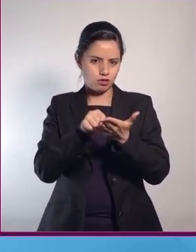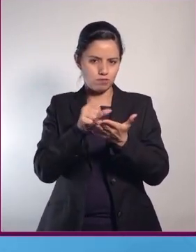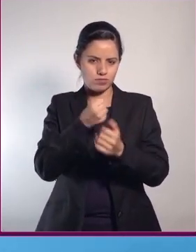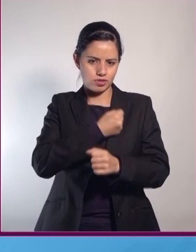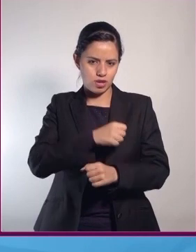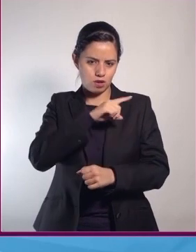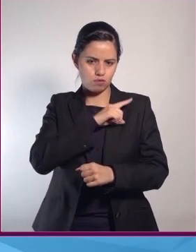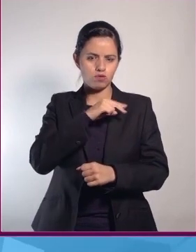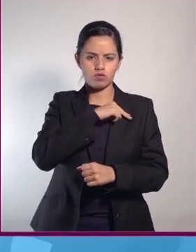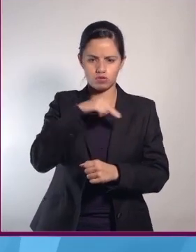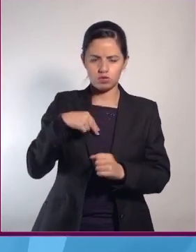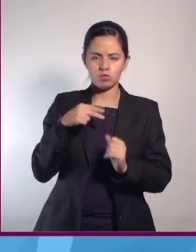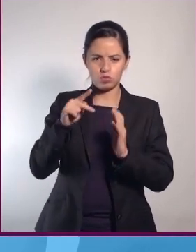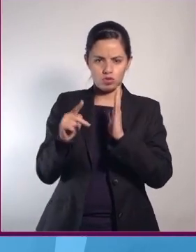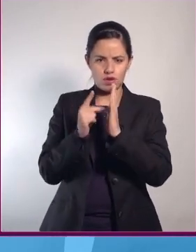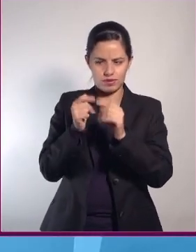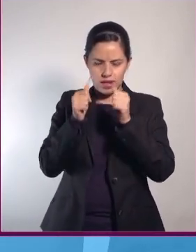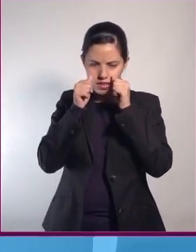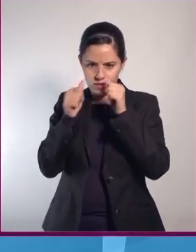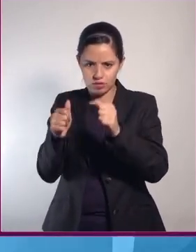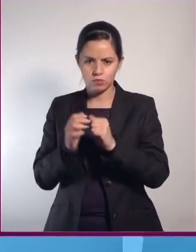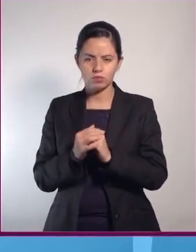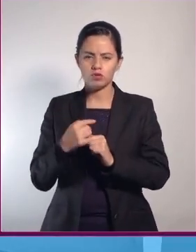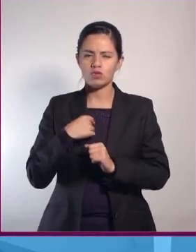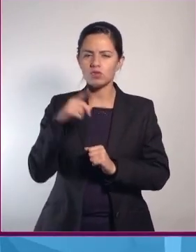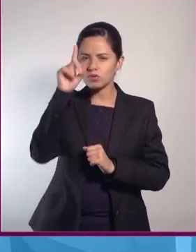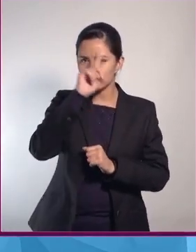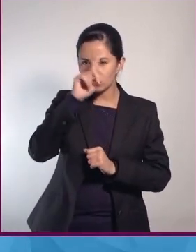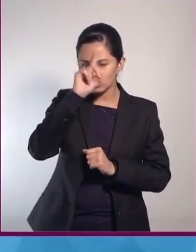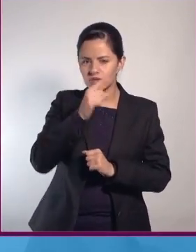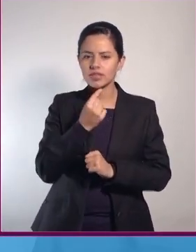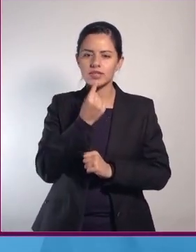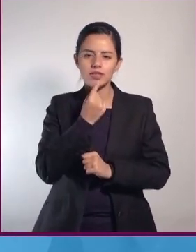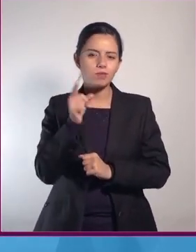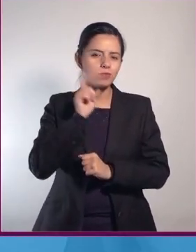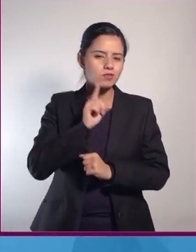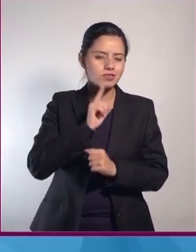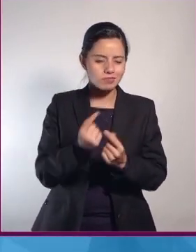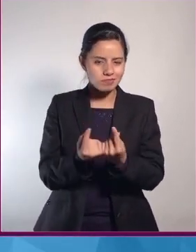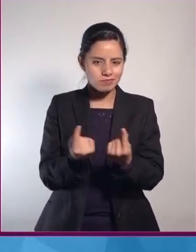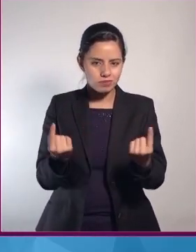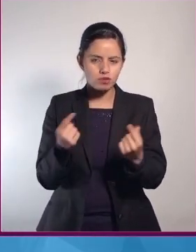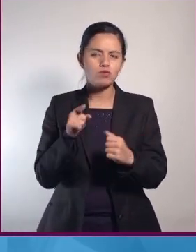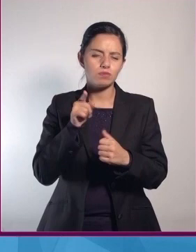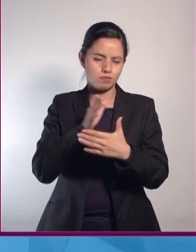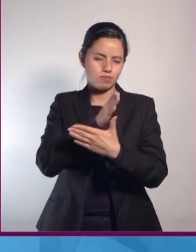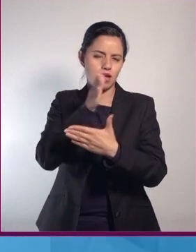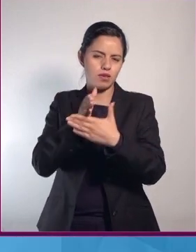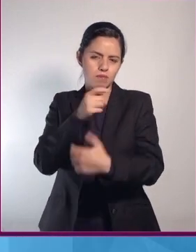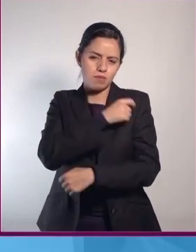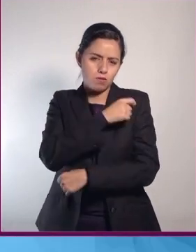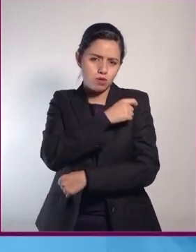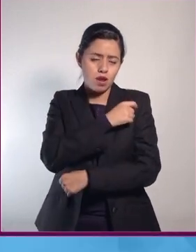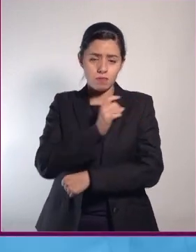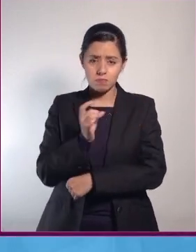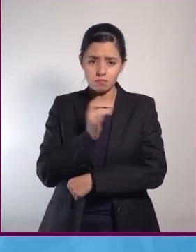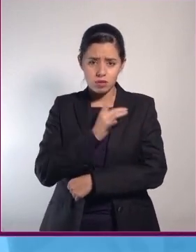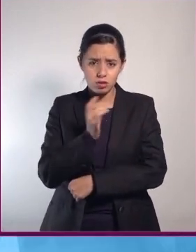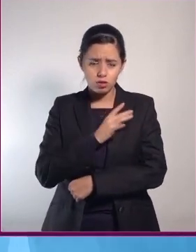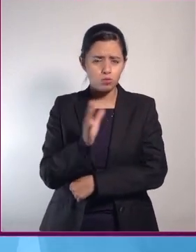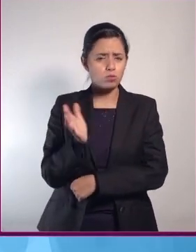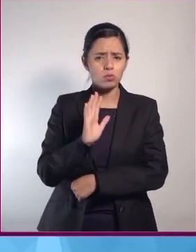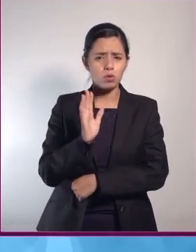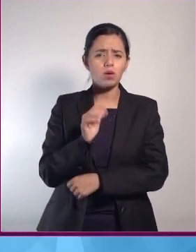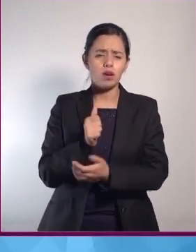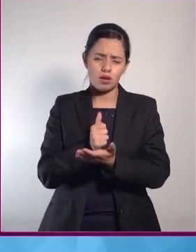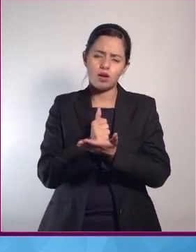el servicio a la población. Yo les recomiendo a las niñas que se hagan vacunar, que no tengan miedo, porque les va a